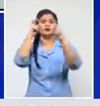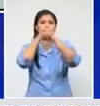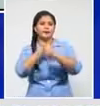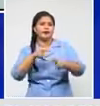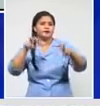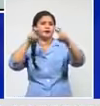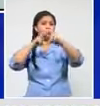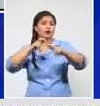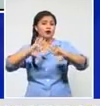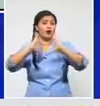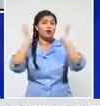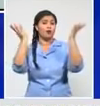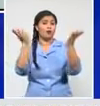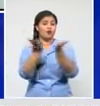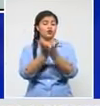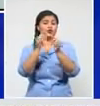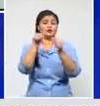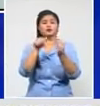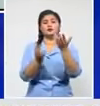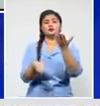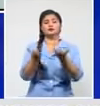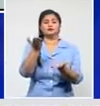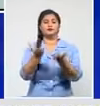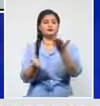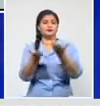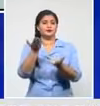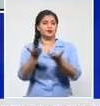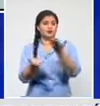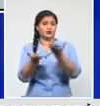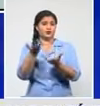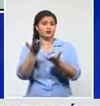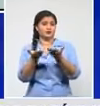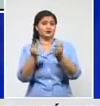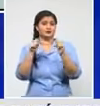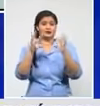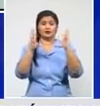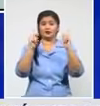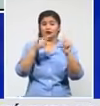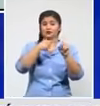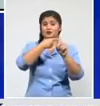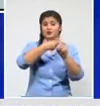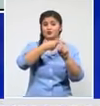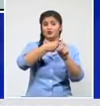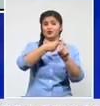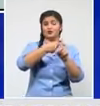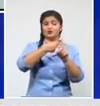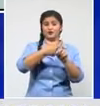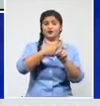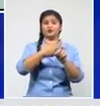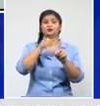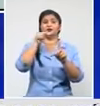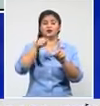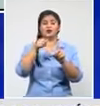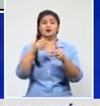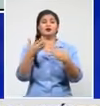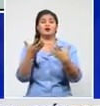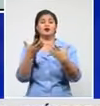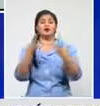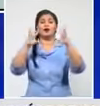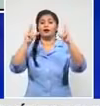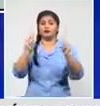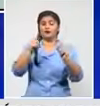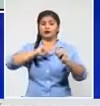Una comparación de la tasa de incidencia, del número de casos y la tasa de fallecidos